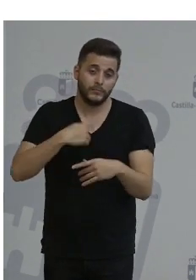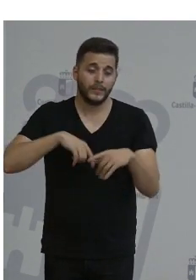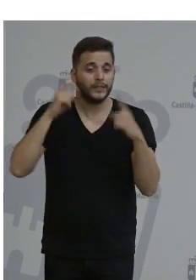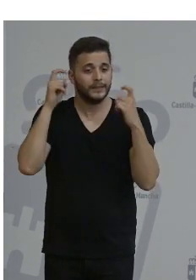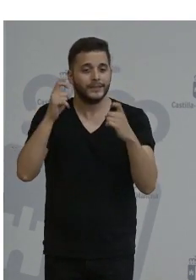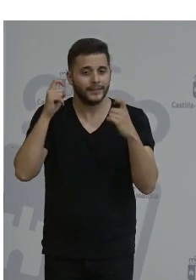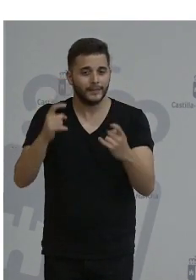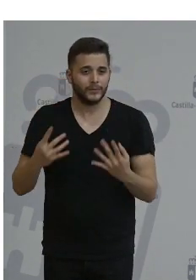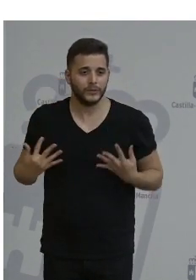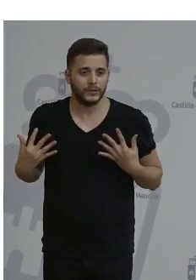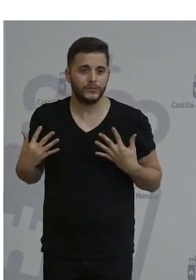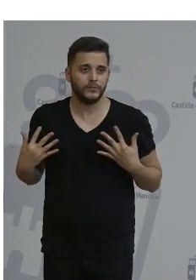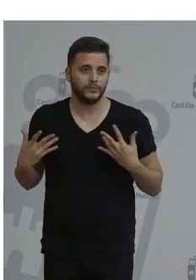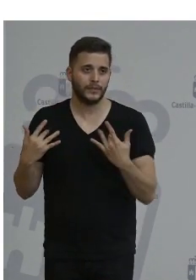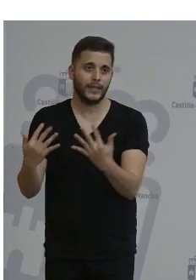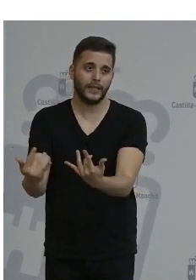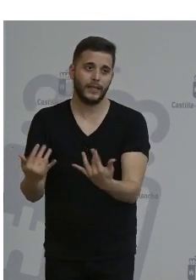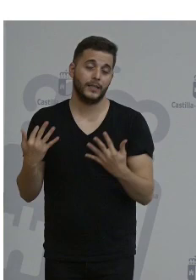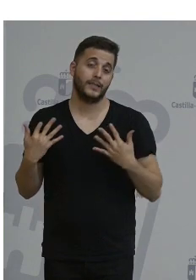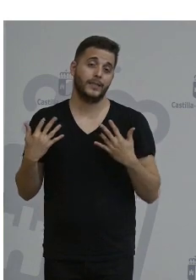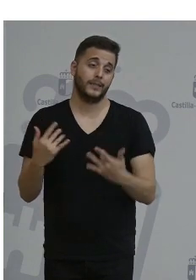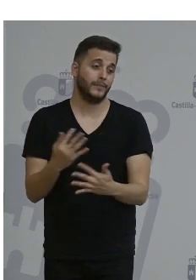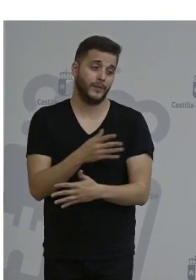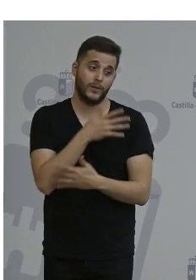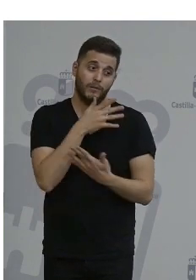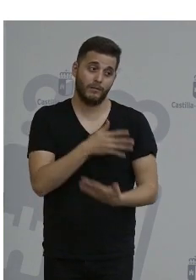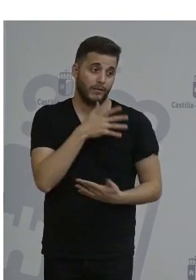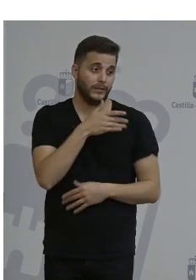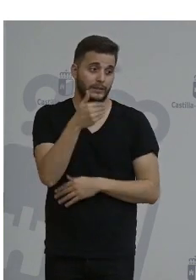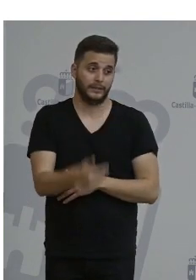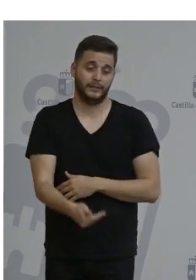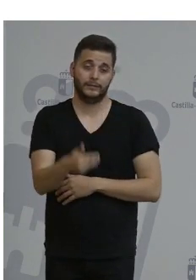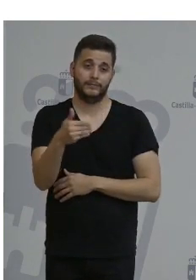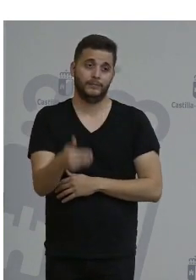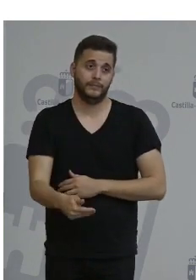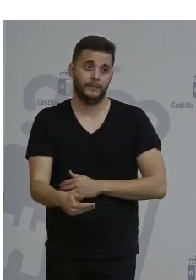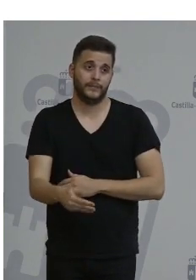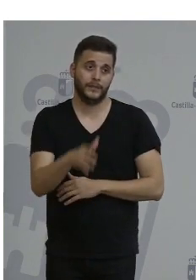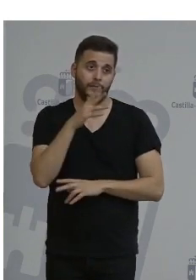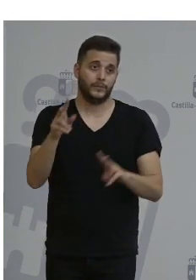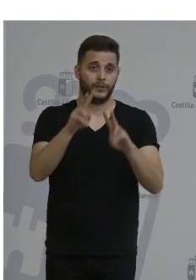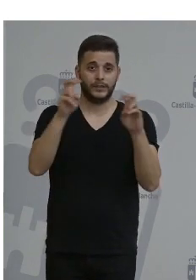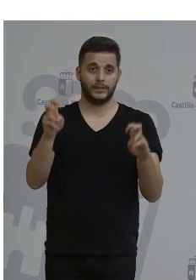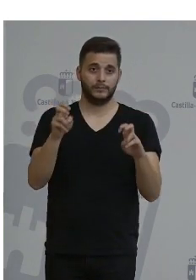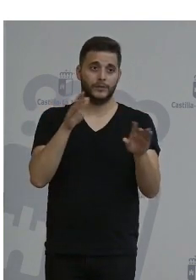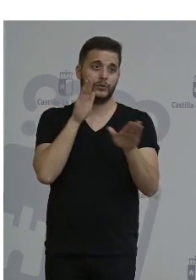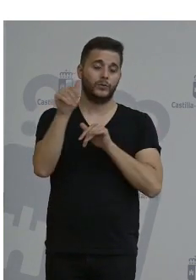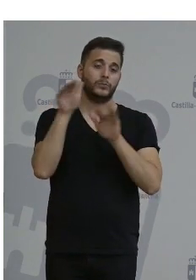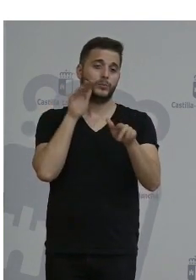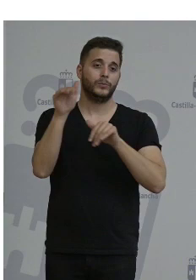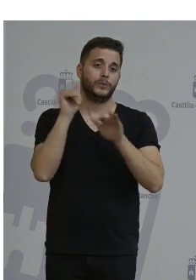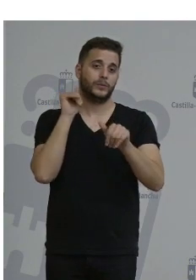Intentaremos agilizarlo lo máximo posible, pero ahora mismo es muy importante, por las convocatorias en las que estamos